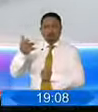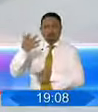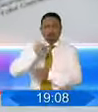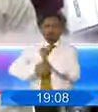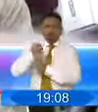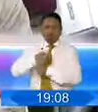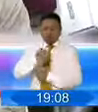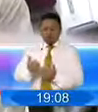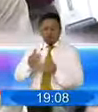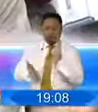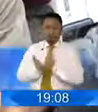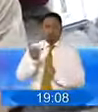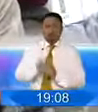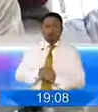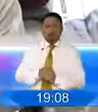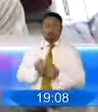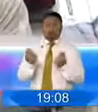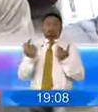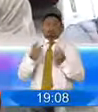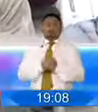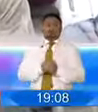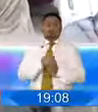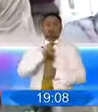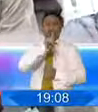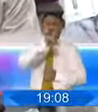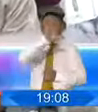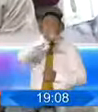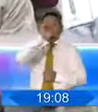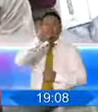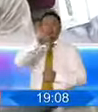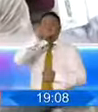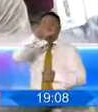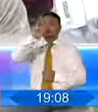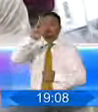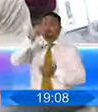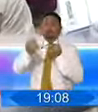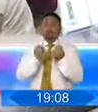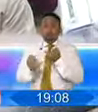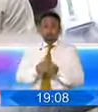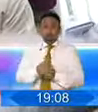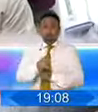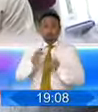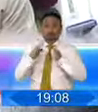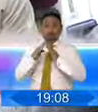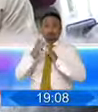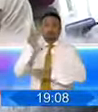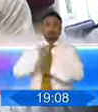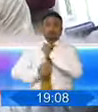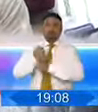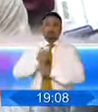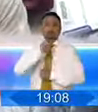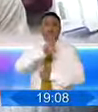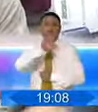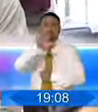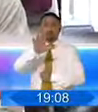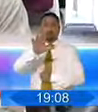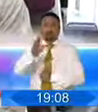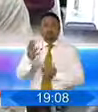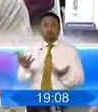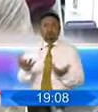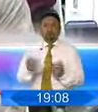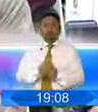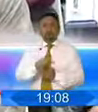año anterior. Un susto tremendo. Me cobran 150,36 de una propiedad que el otro año pagué 45 y